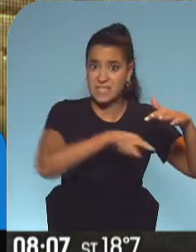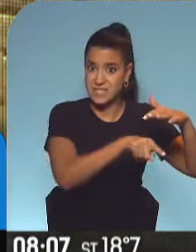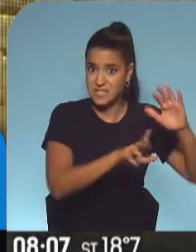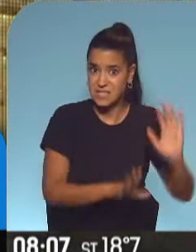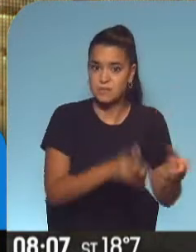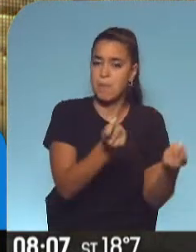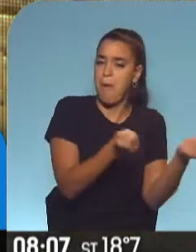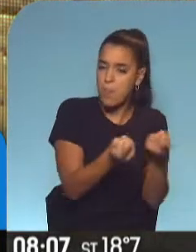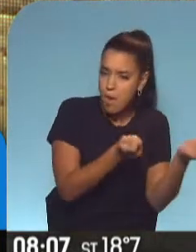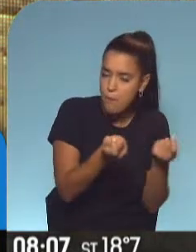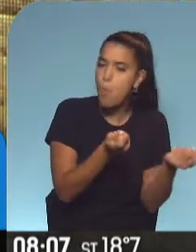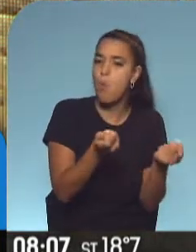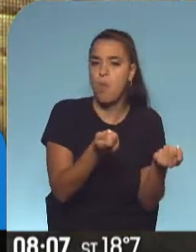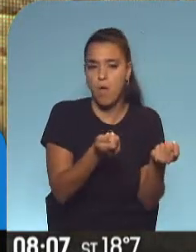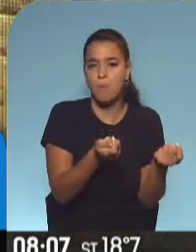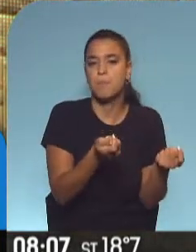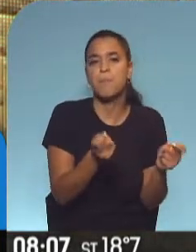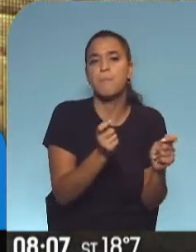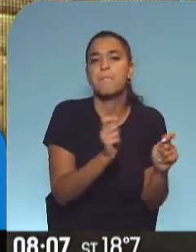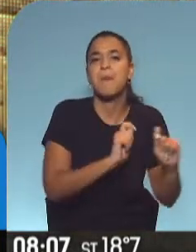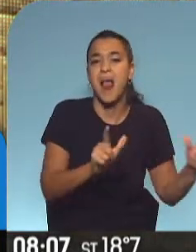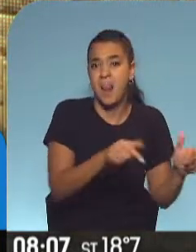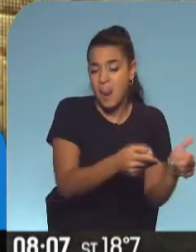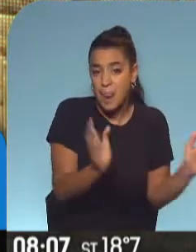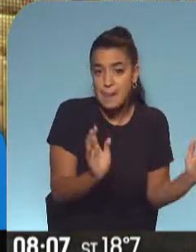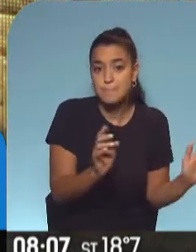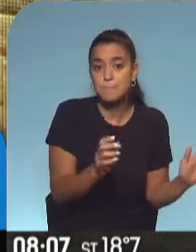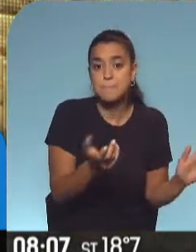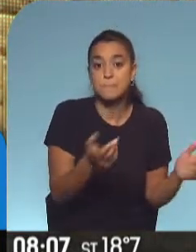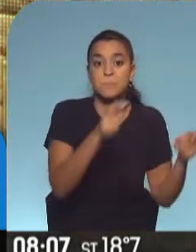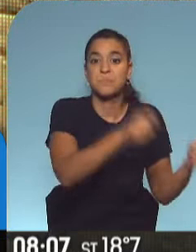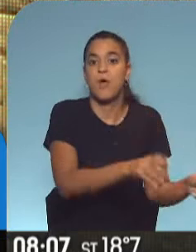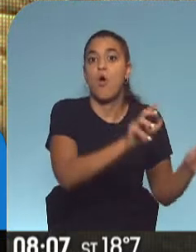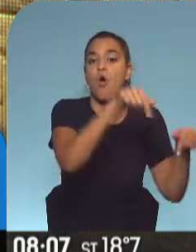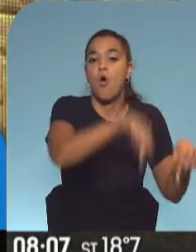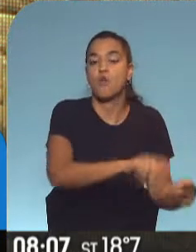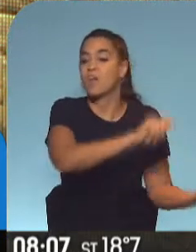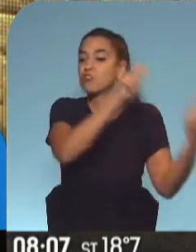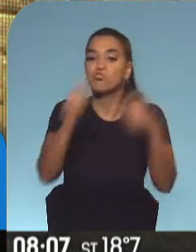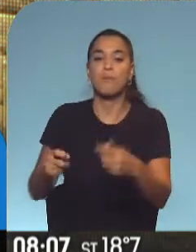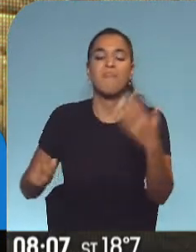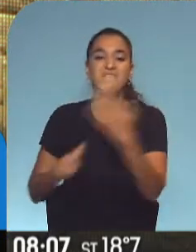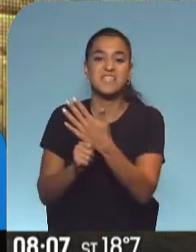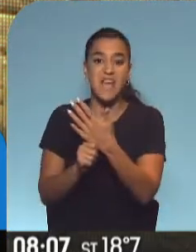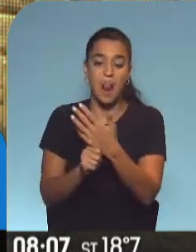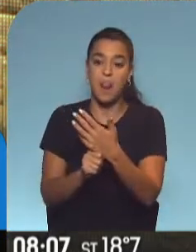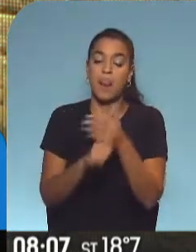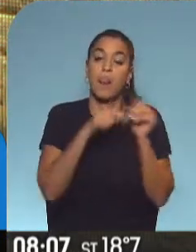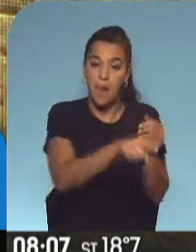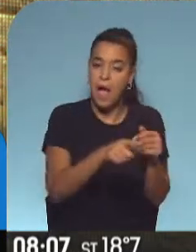lo manipulan y muchas veces lo malusan. De esa manera, ponerlo en cabeza de los fiscales es que en lugar de que